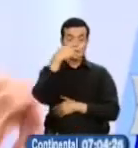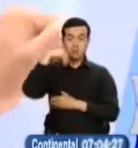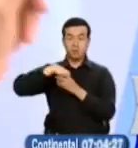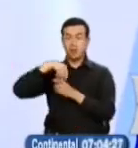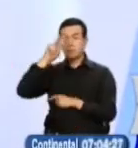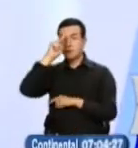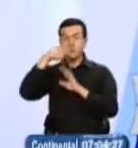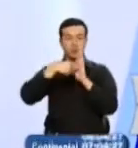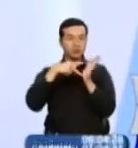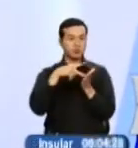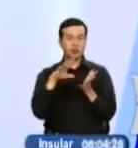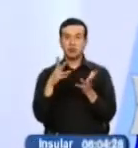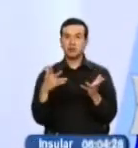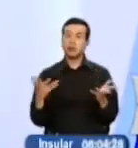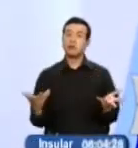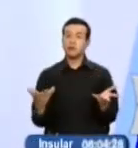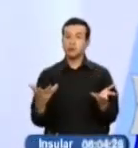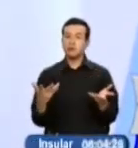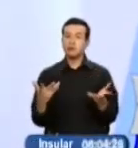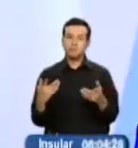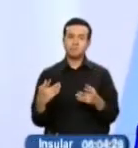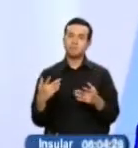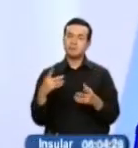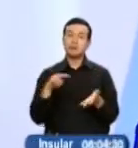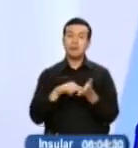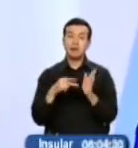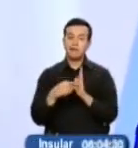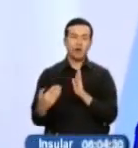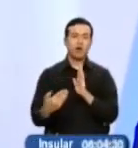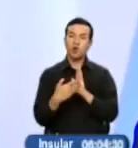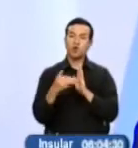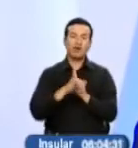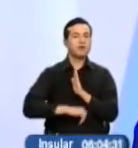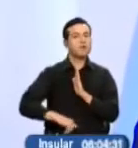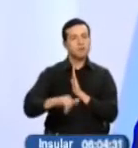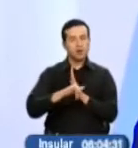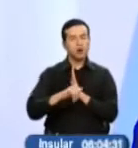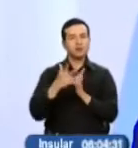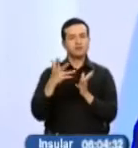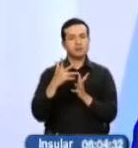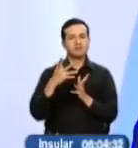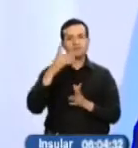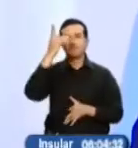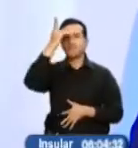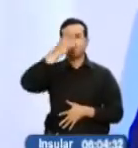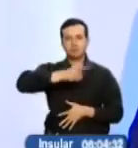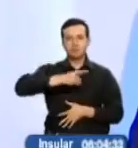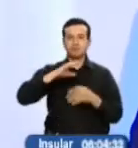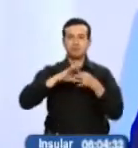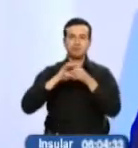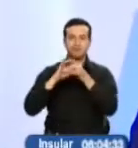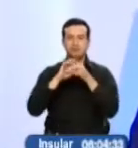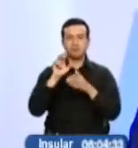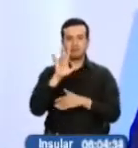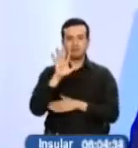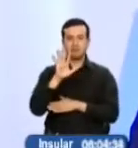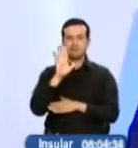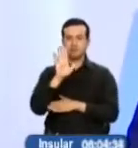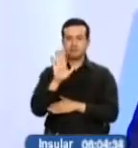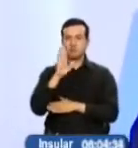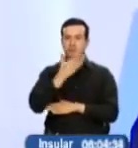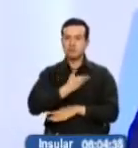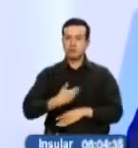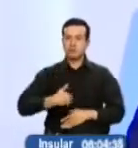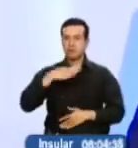evasión tributaria, son enemigos de la democracia, y esa es una de las motivaciones que ha llevado a que Alianza País, a través de